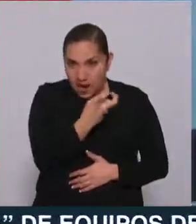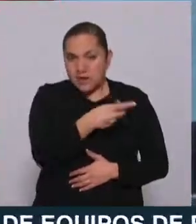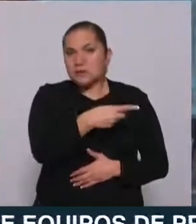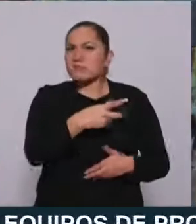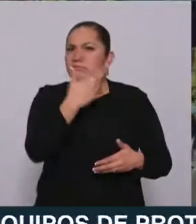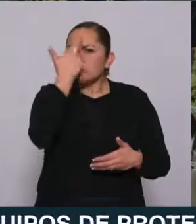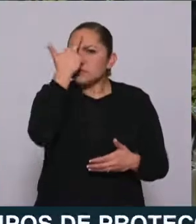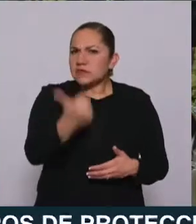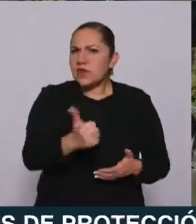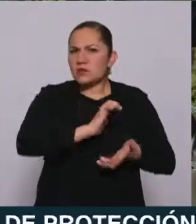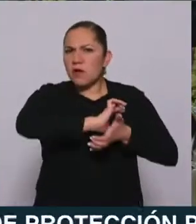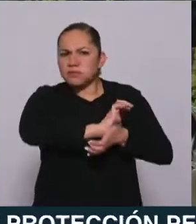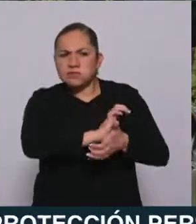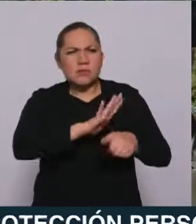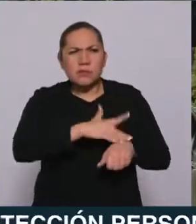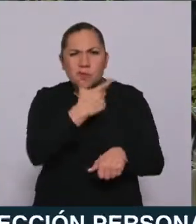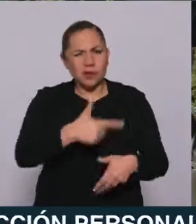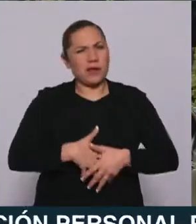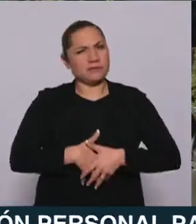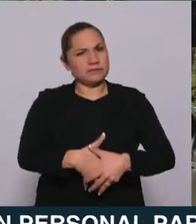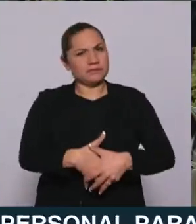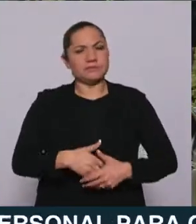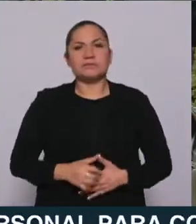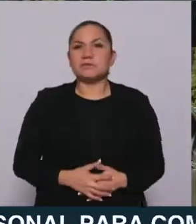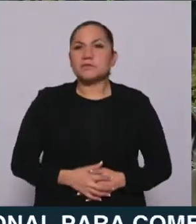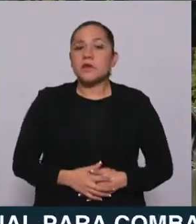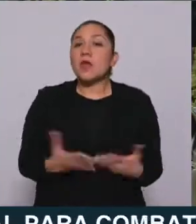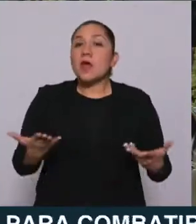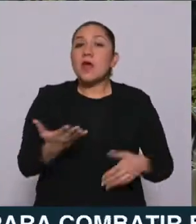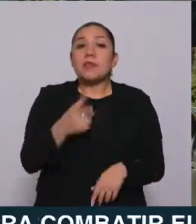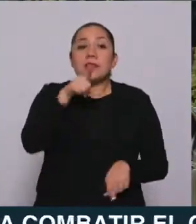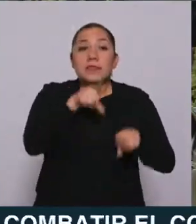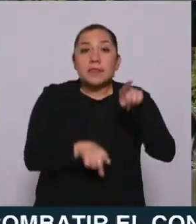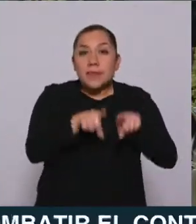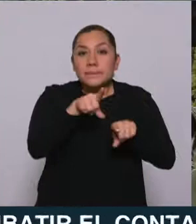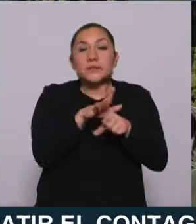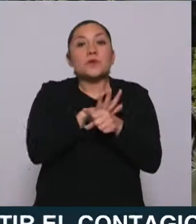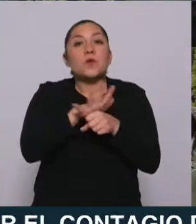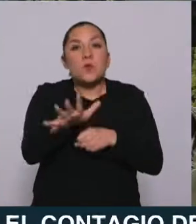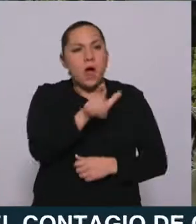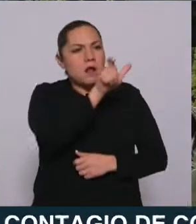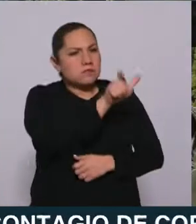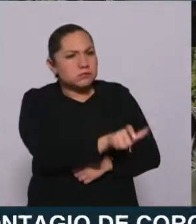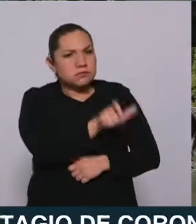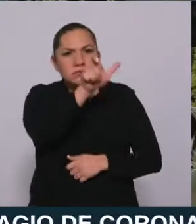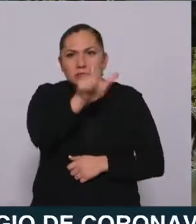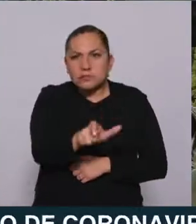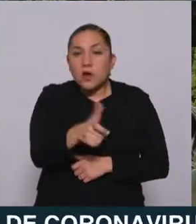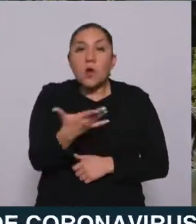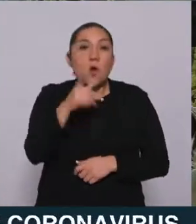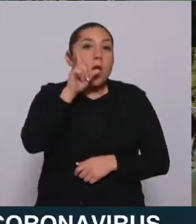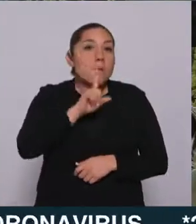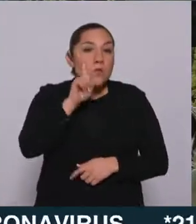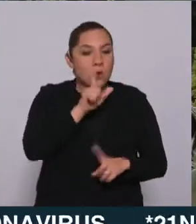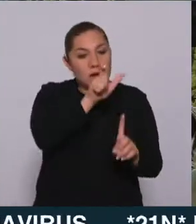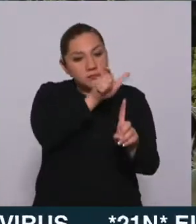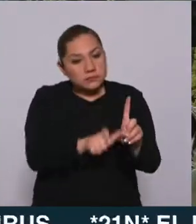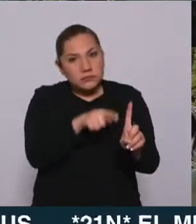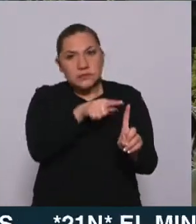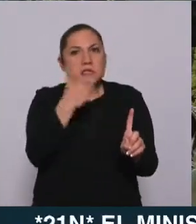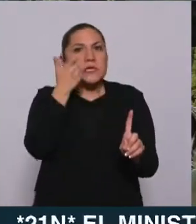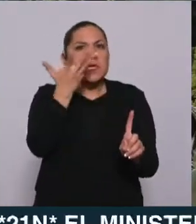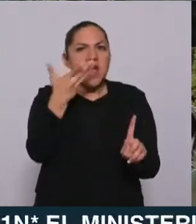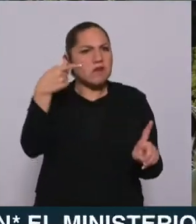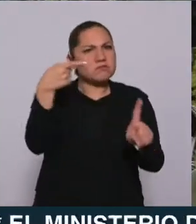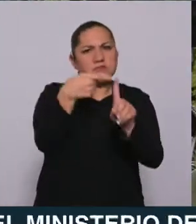mujeres. Todo depende mucho del caso concreto y de las pretensiones de la mujer. Muchas veces las mujeres piden ser